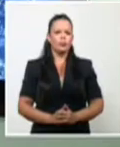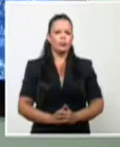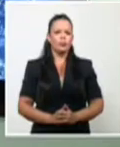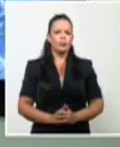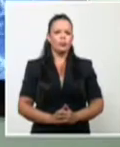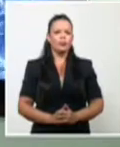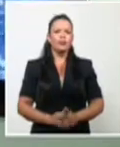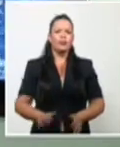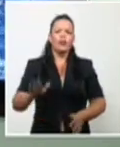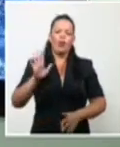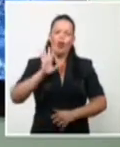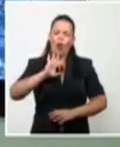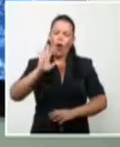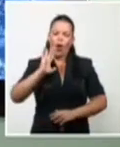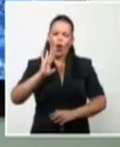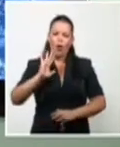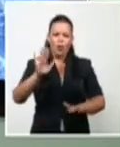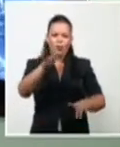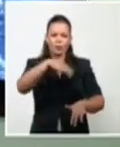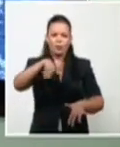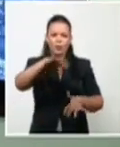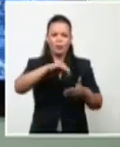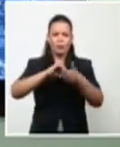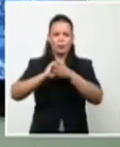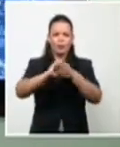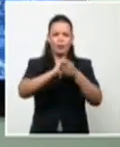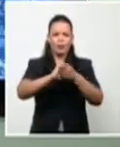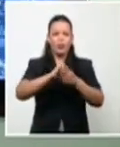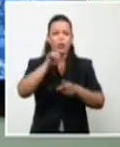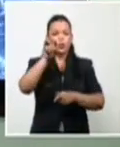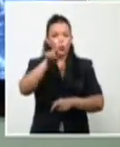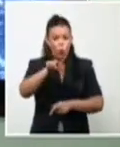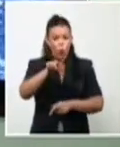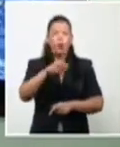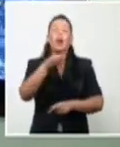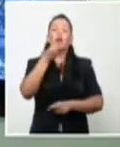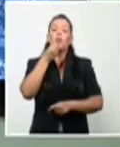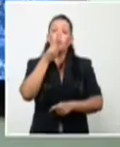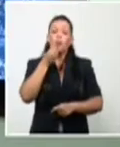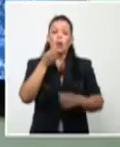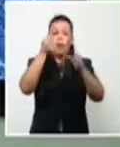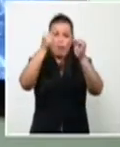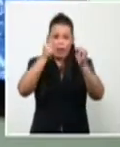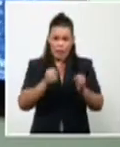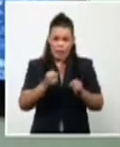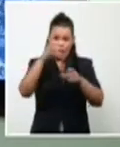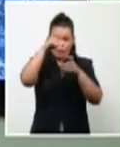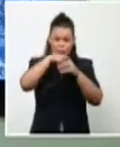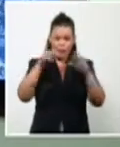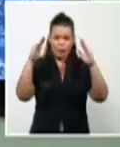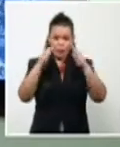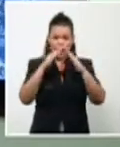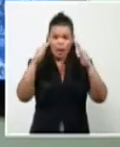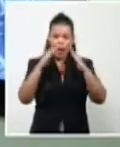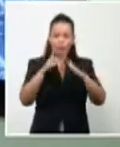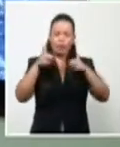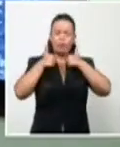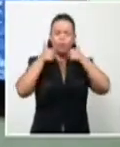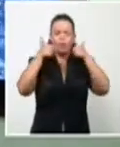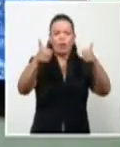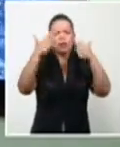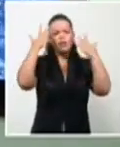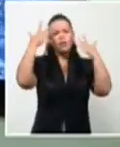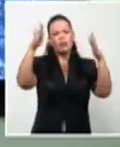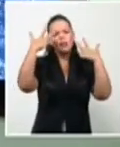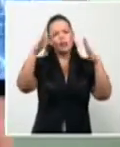Hola y qué tal mis amigos. Si usted puede quedarse en casa, es lo mejor que puede hacer. Se está protegiendo usted, está protegiendo a su familia,